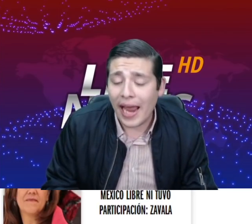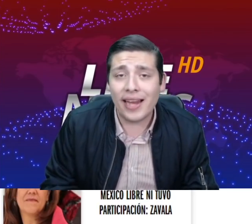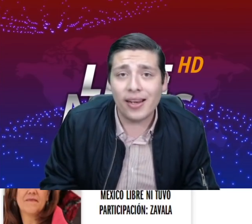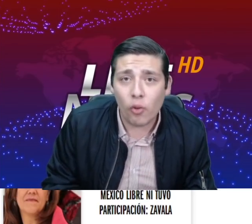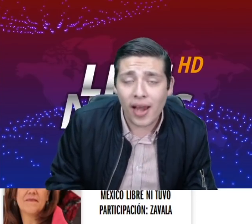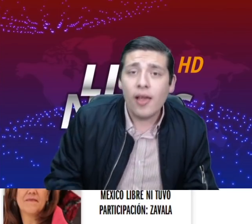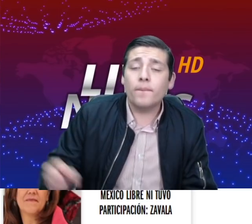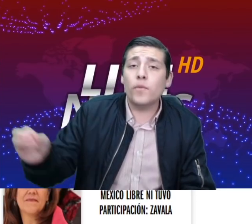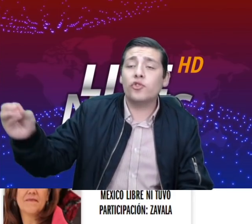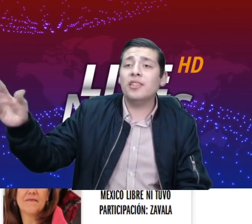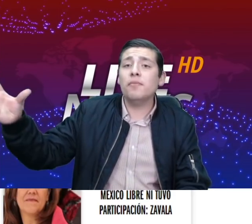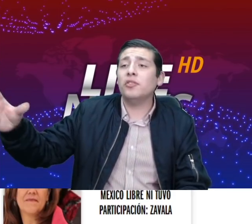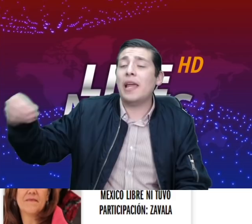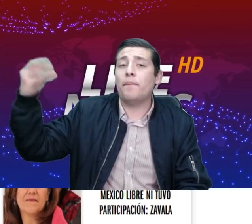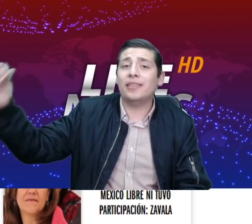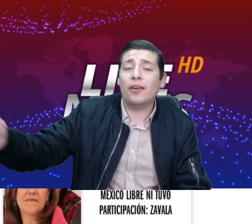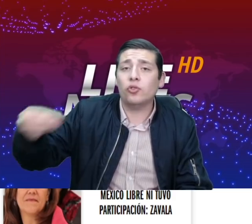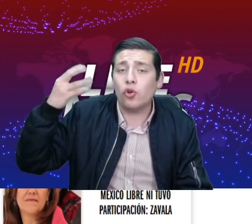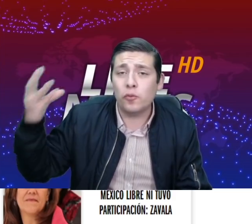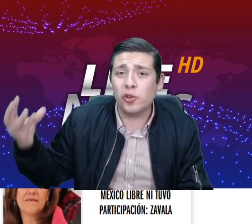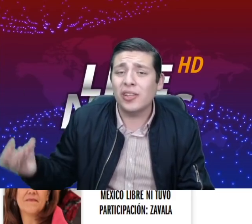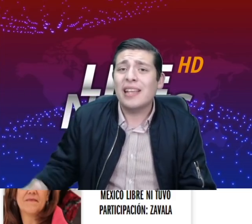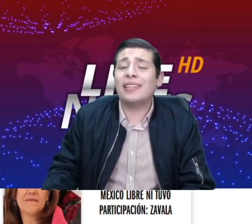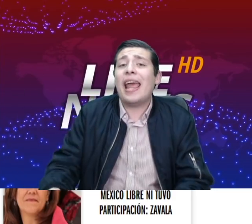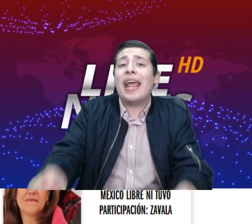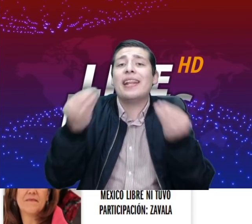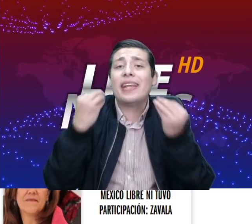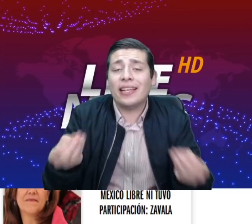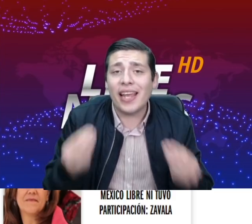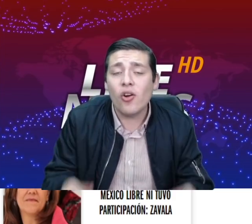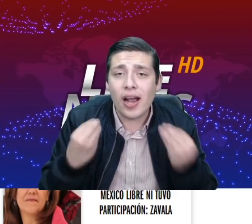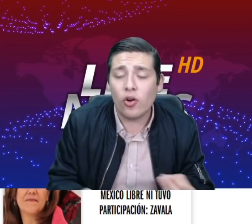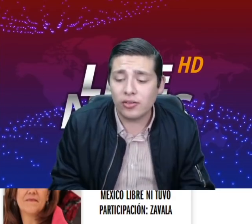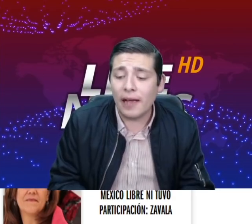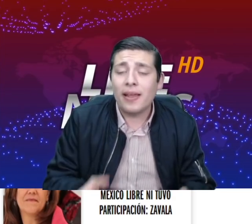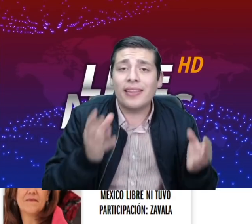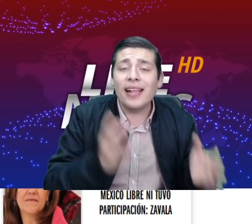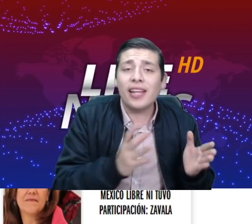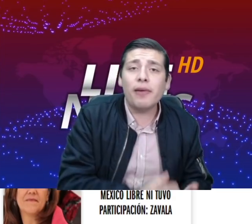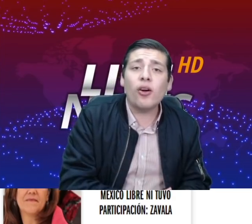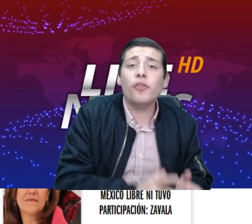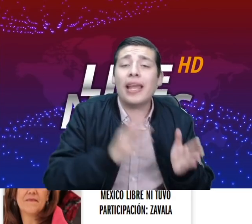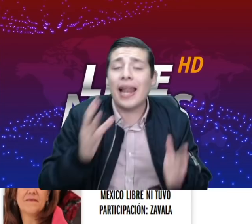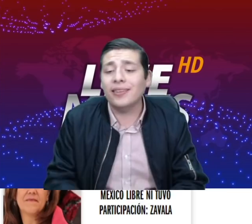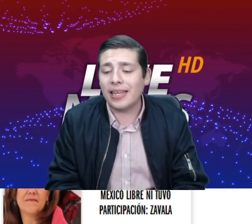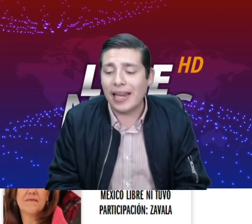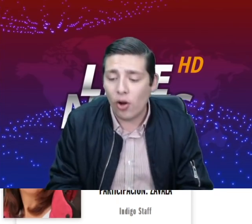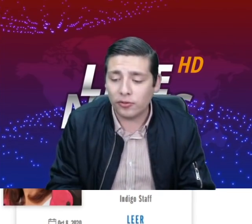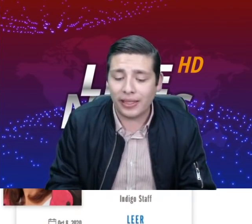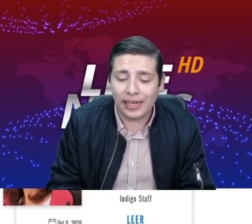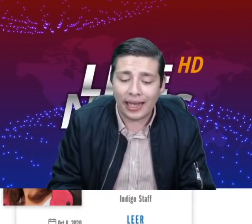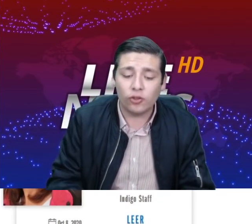outsourcing, en el cual muchísimos empresarios corruptos se enriquecieron a costa del trabajo de las